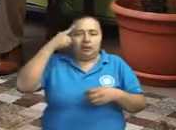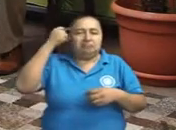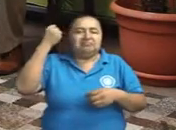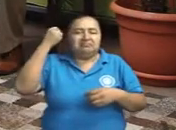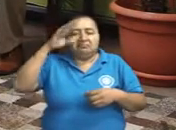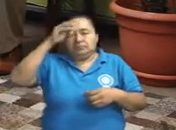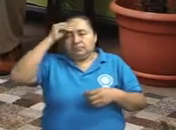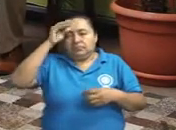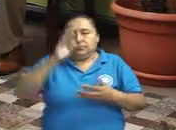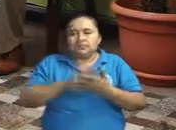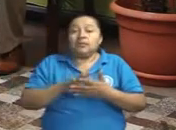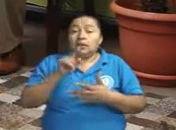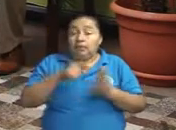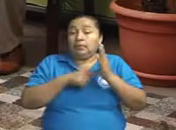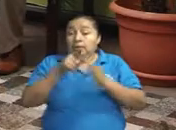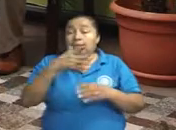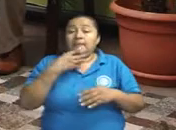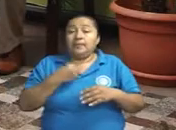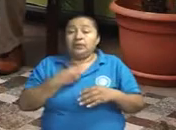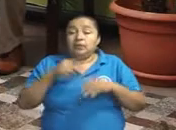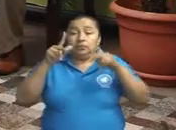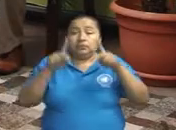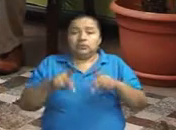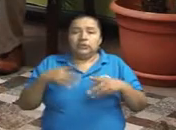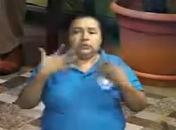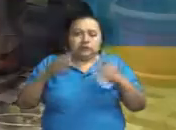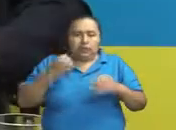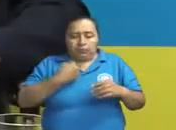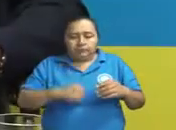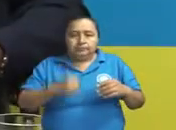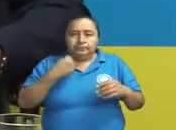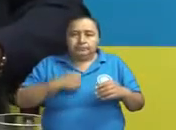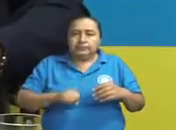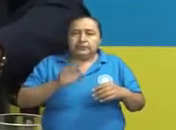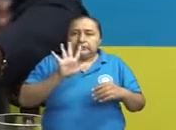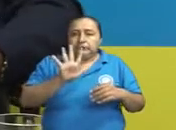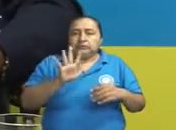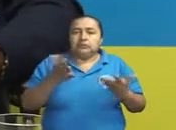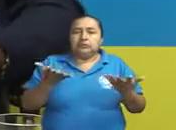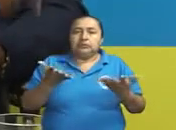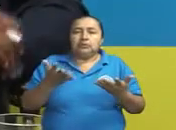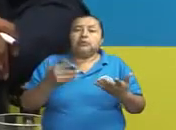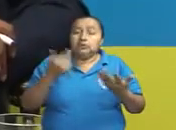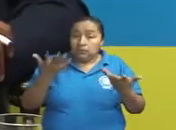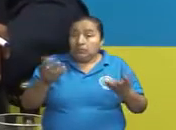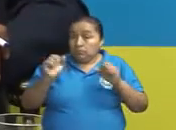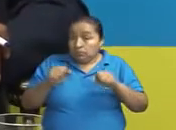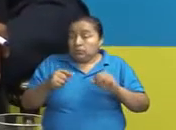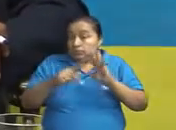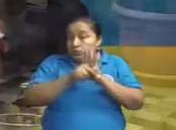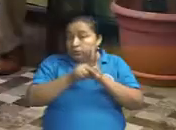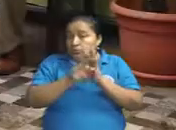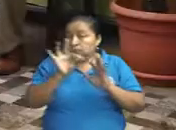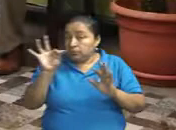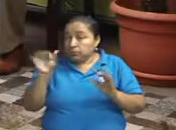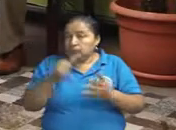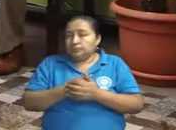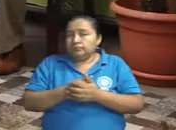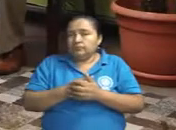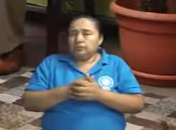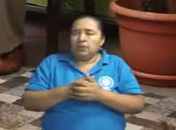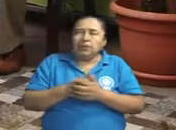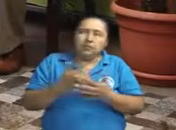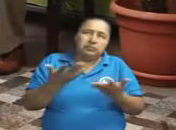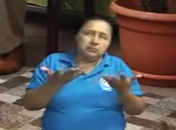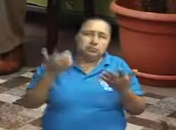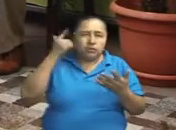Por ejemplo, ella me comentaba que era una persona que había tenido 5 hijos, tiene 5 hijos. ¿Eso también puede ser un factor de riesgo? Más bien yo diría